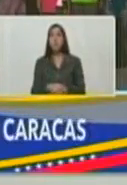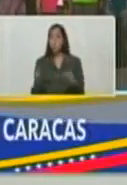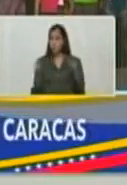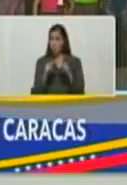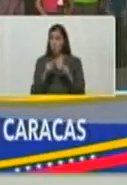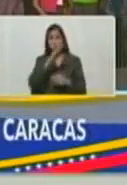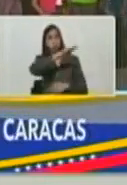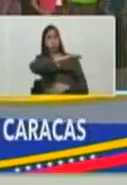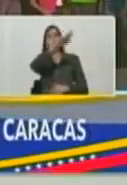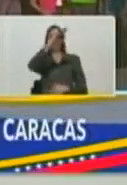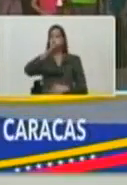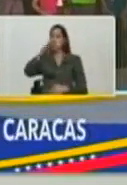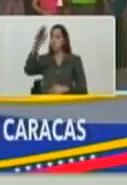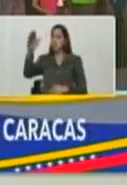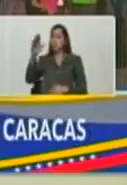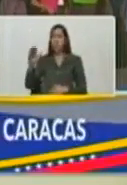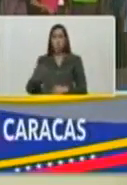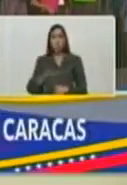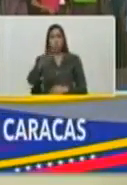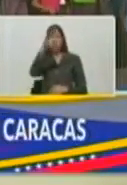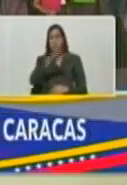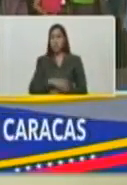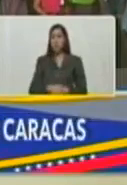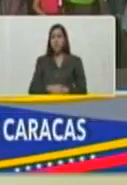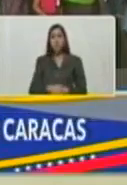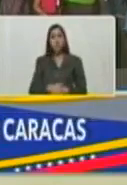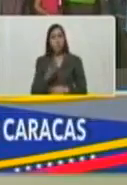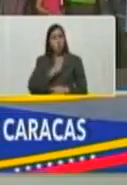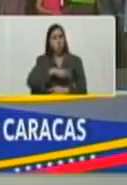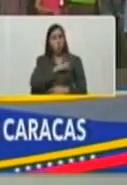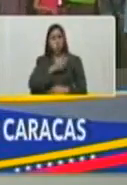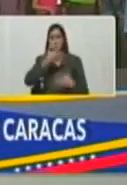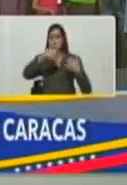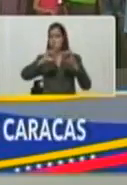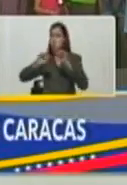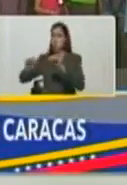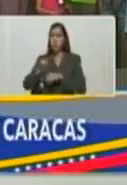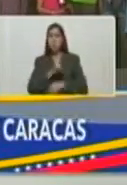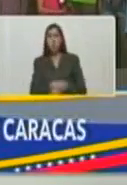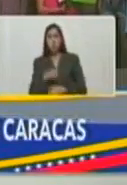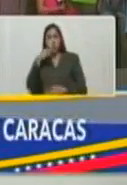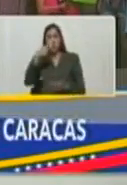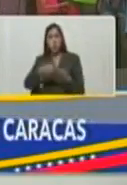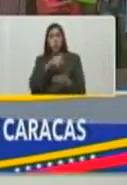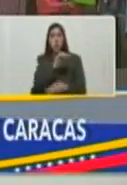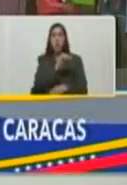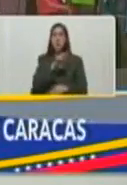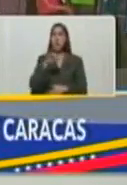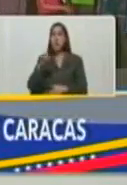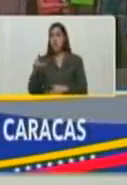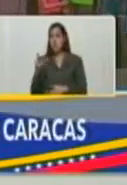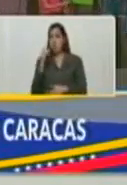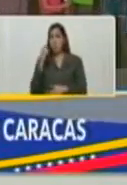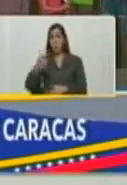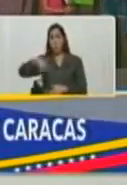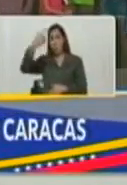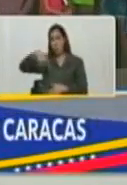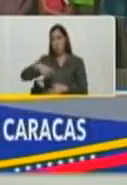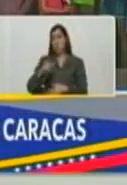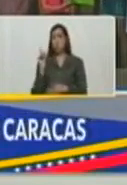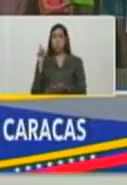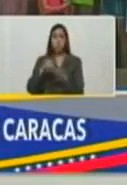montaña, que luego los colonialistas españoles le pusieron el nombre de Ávila, porque vivía el señor Ávila ahí.